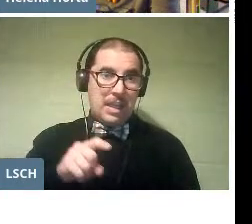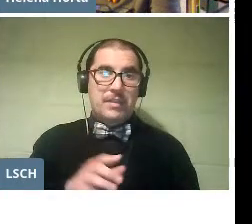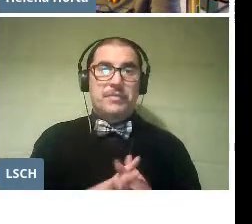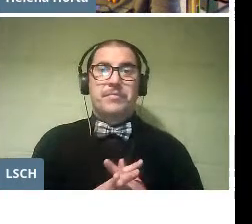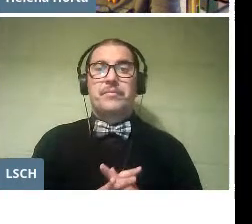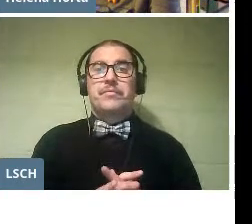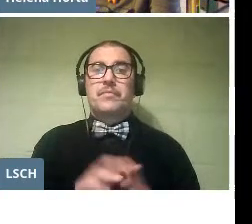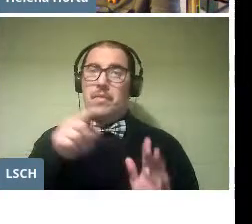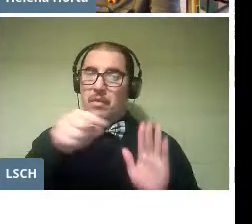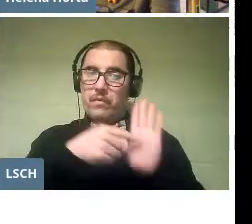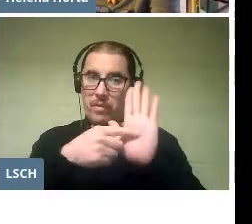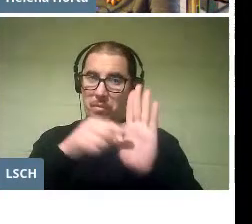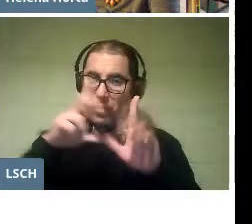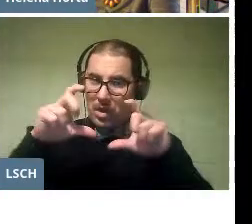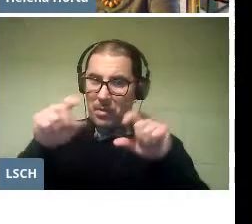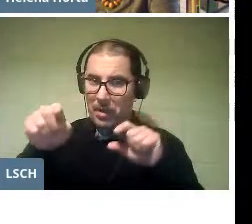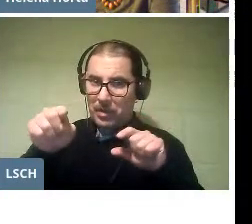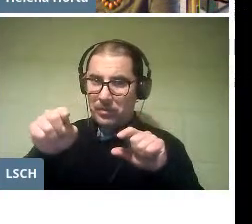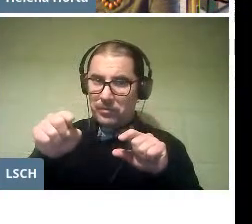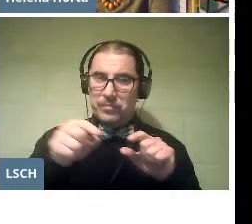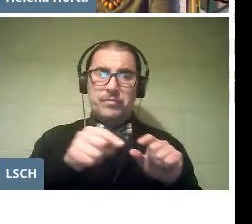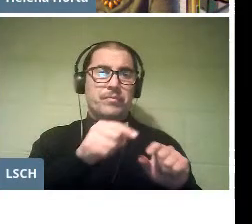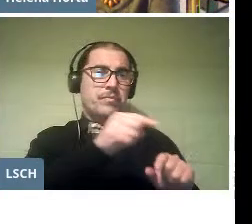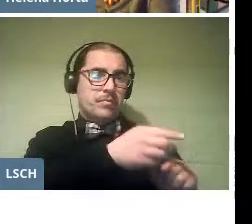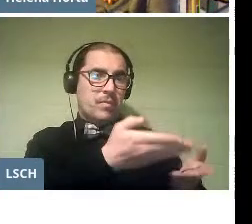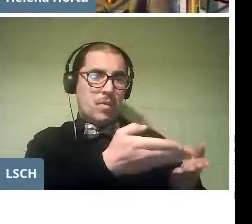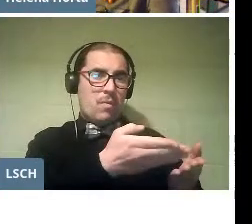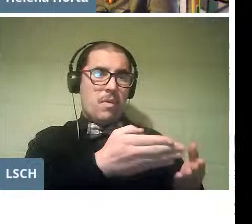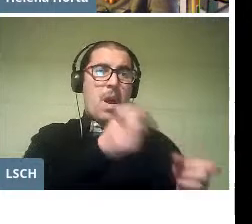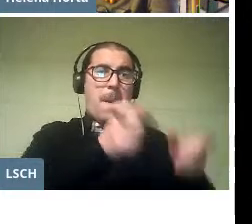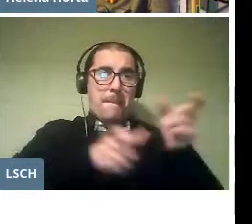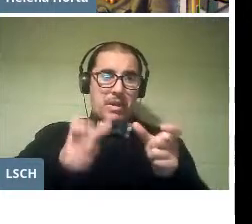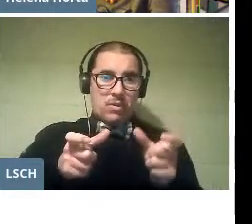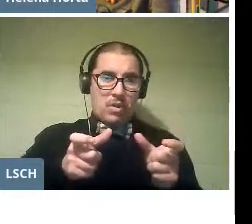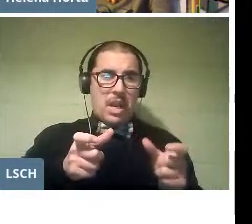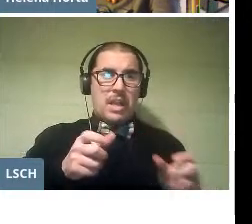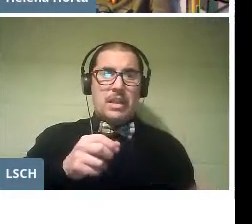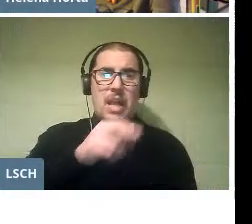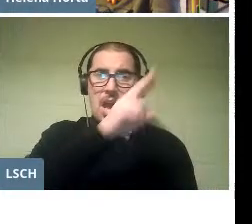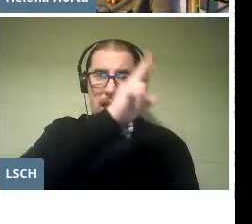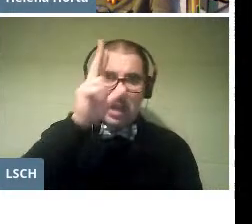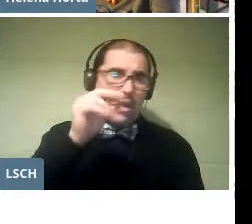En esta imagen vemos a jóvenes nobles, mujeres nobles